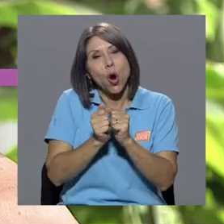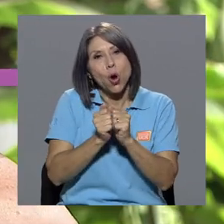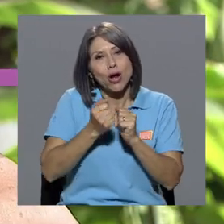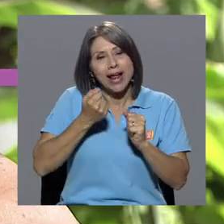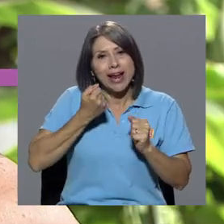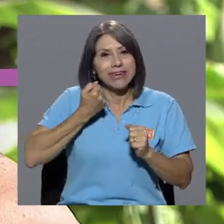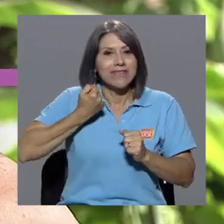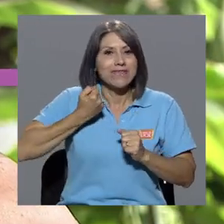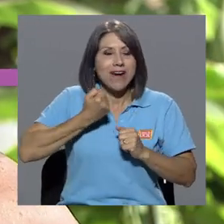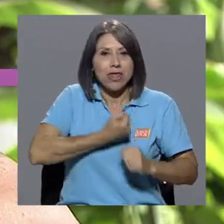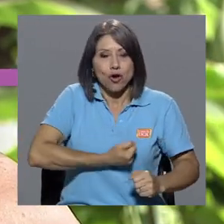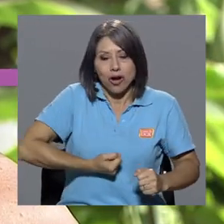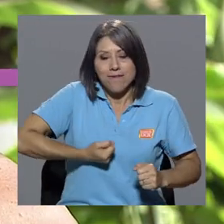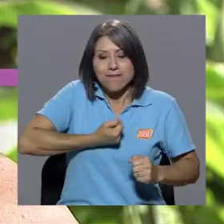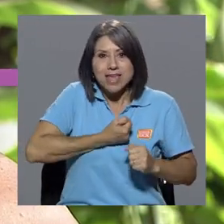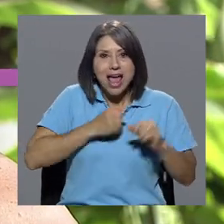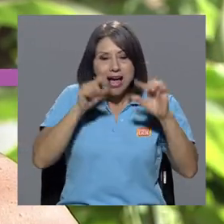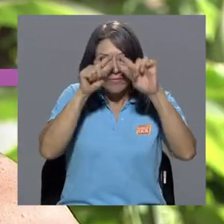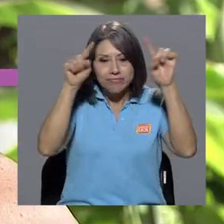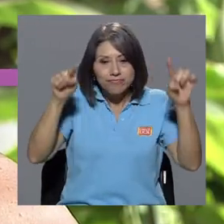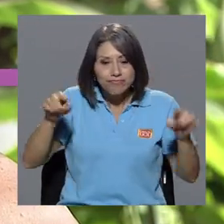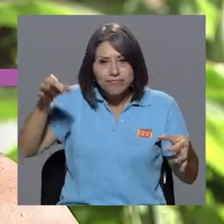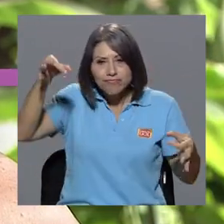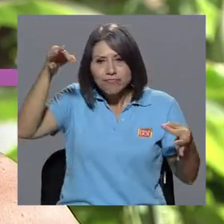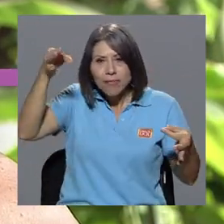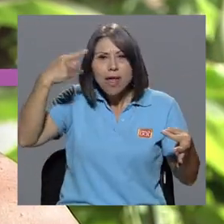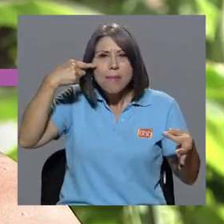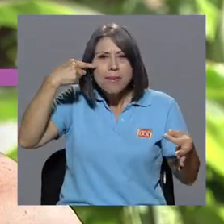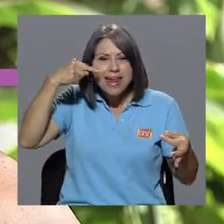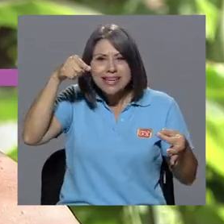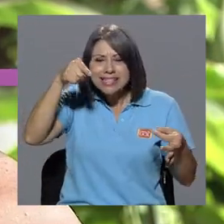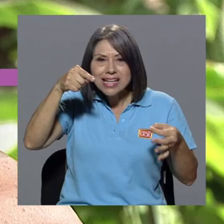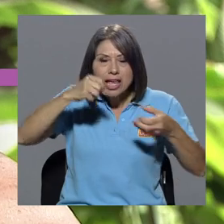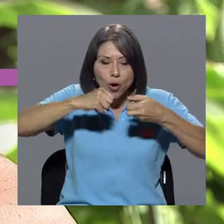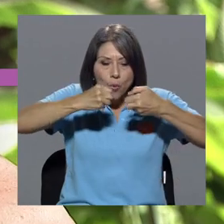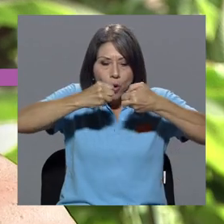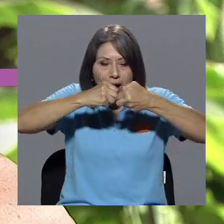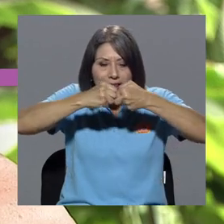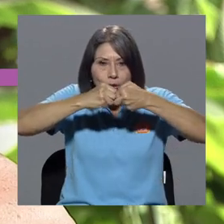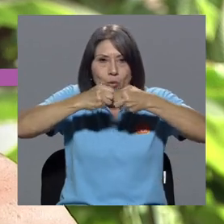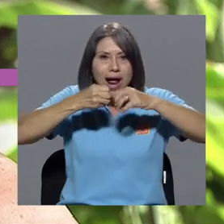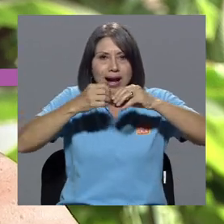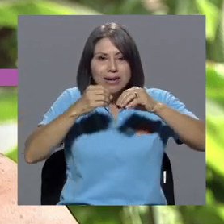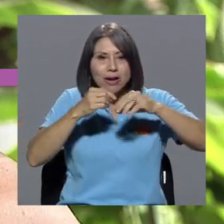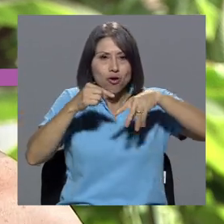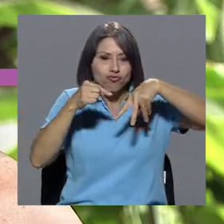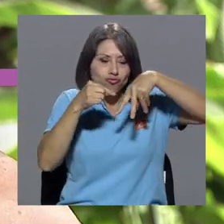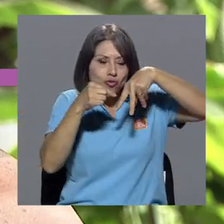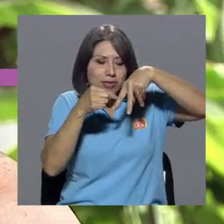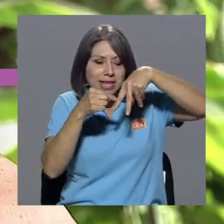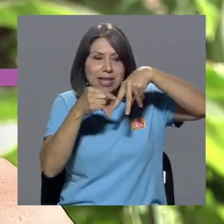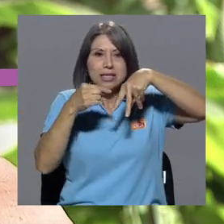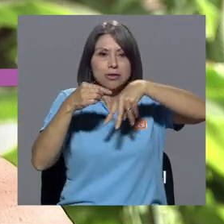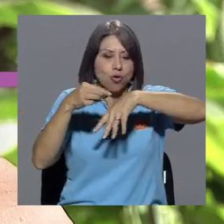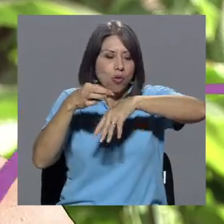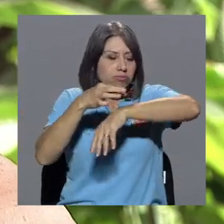podemos empezar a ver si existe ya una disminución del espacio articular que nos indique que estamos prontos